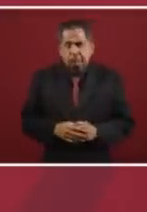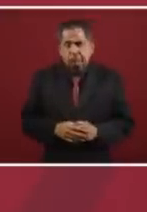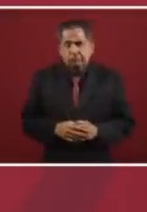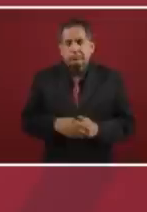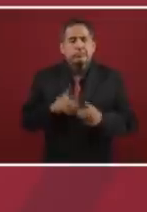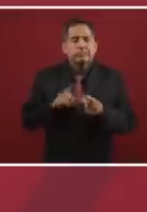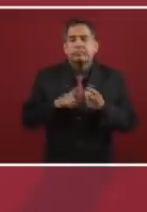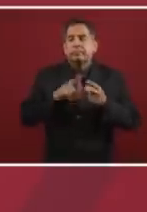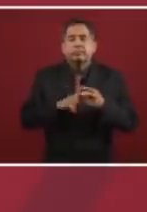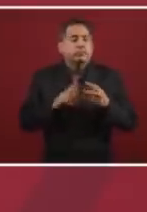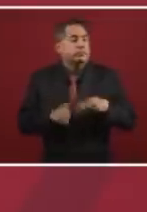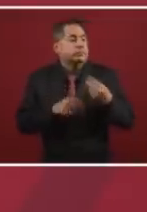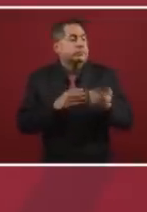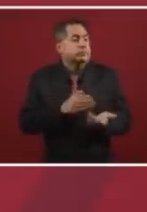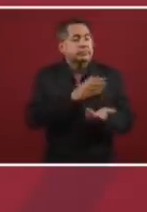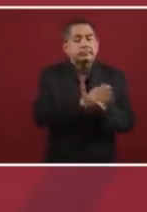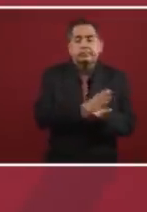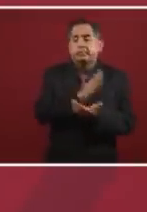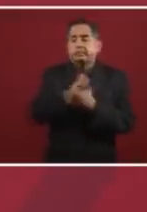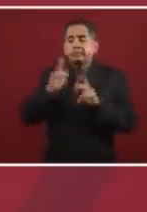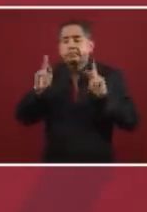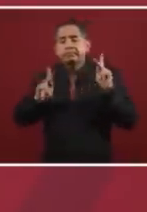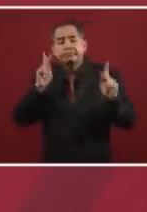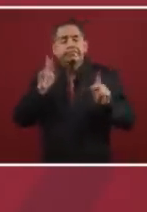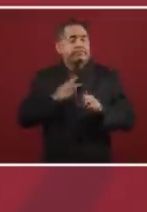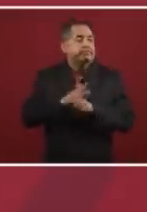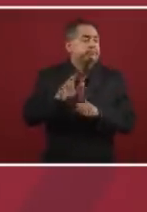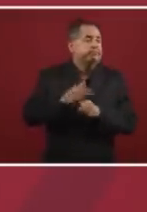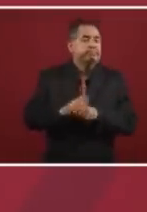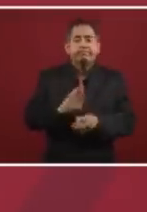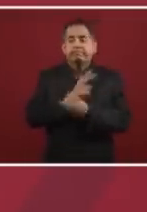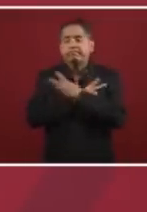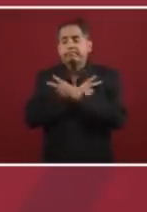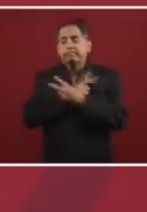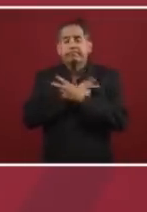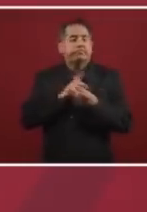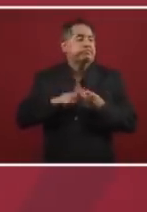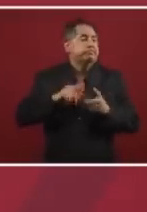a dónde ir de vacaciones